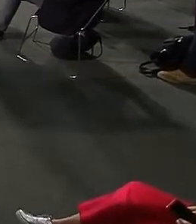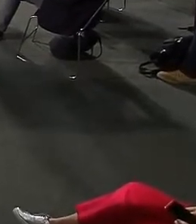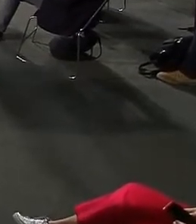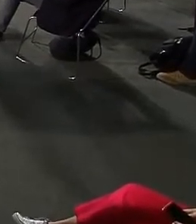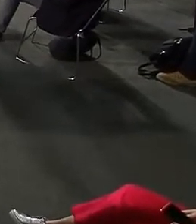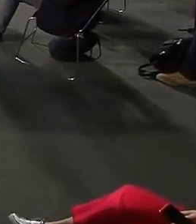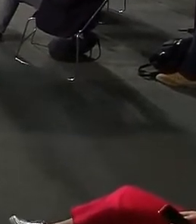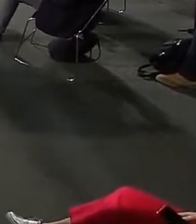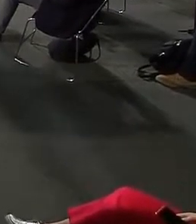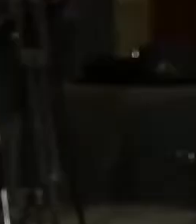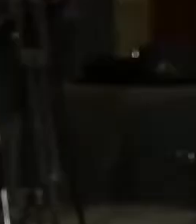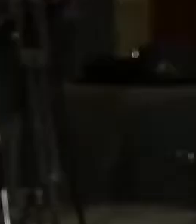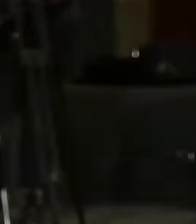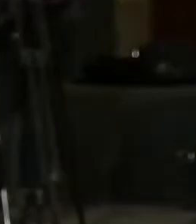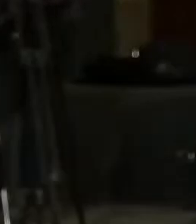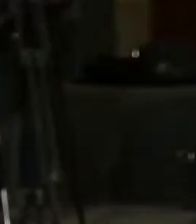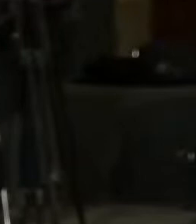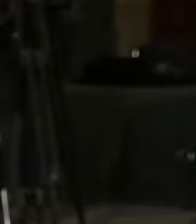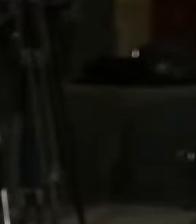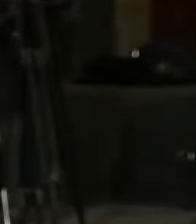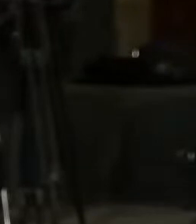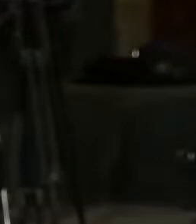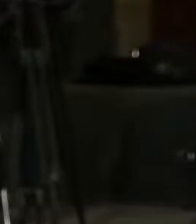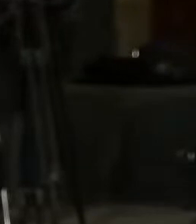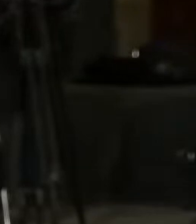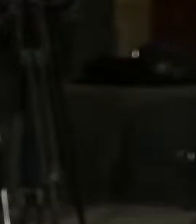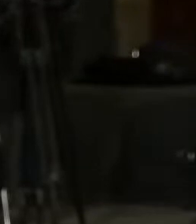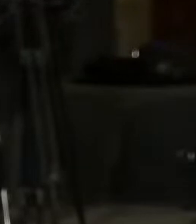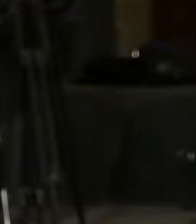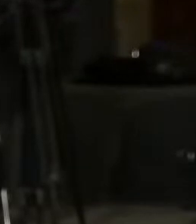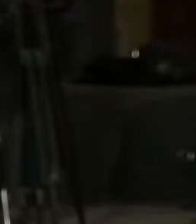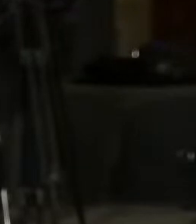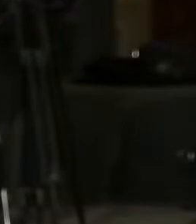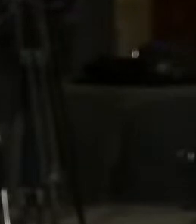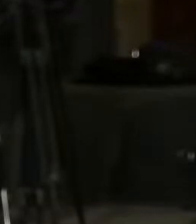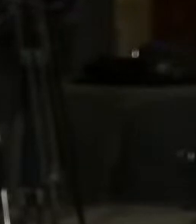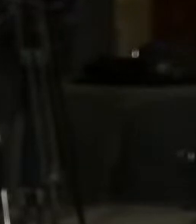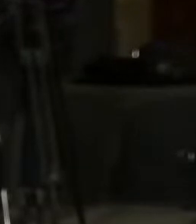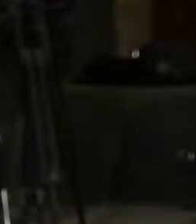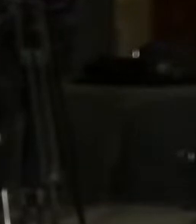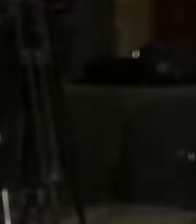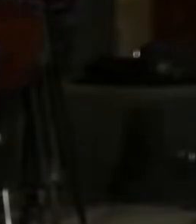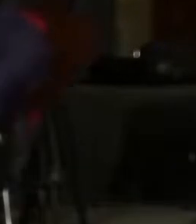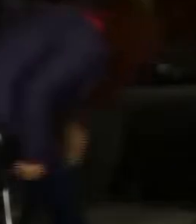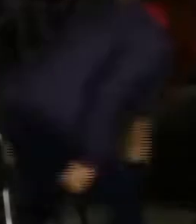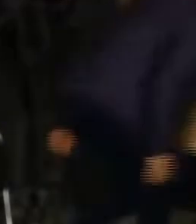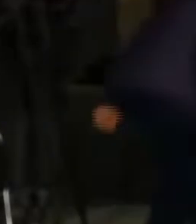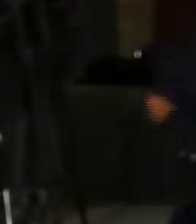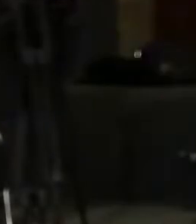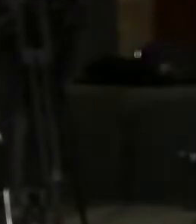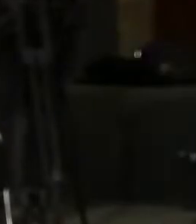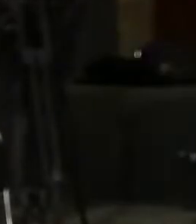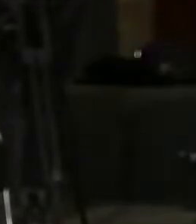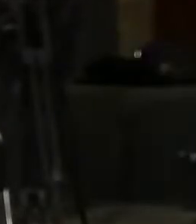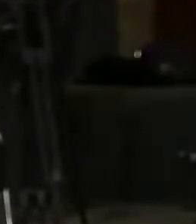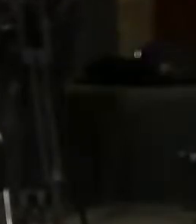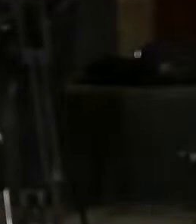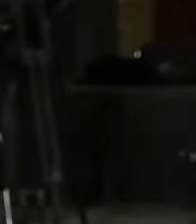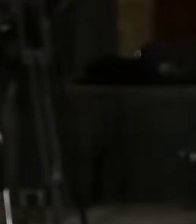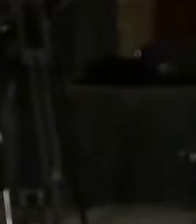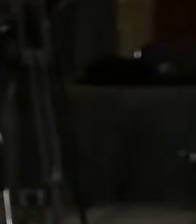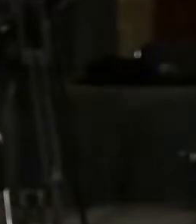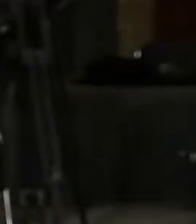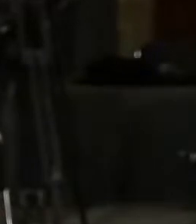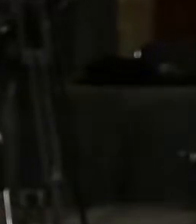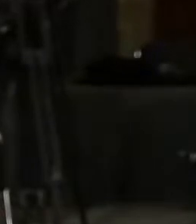de la línea 12, y la pregunta es si se va a investigar, incluso el actual secretario de Relaciones Exteriores